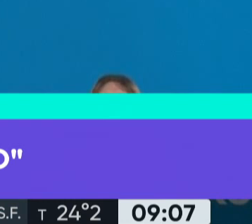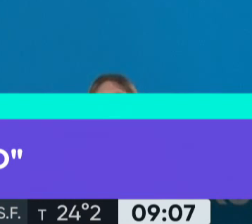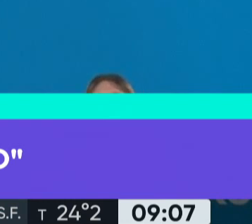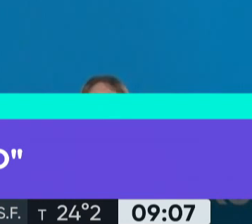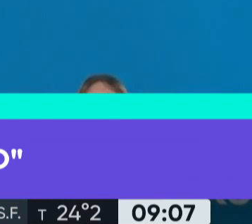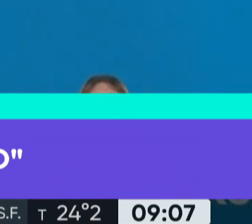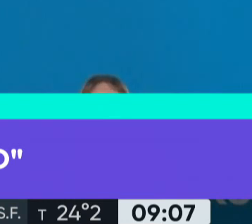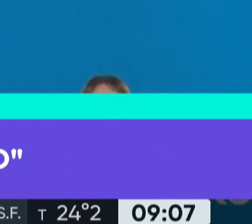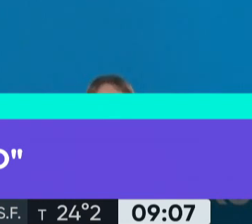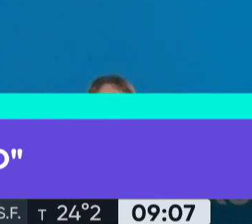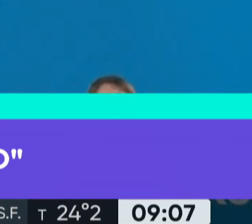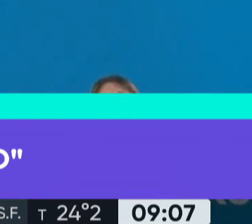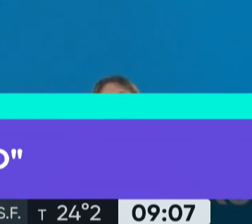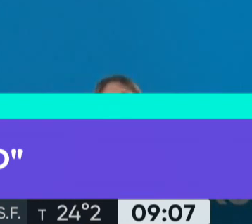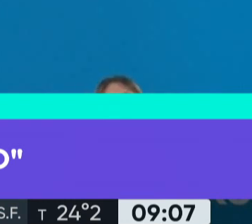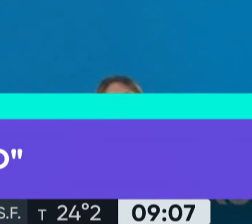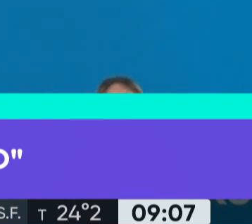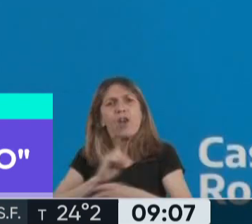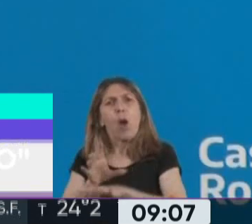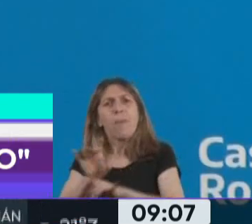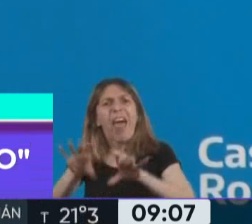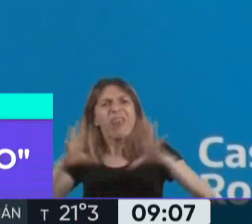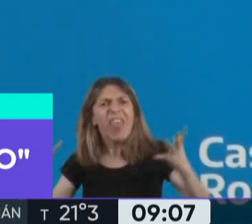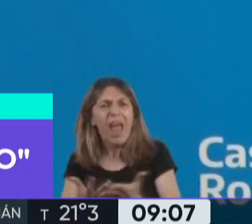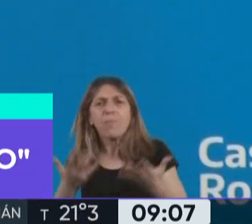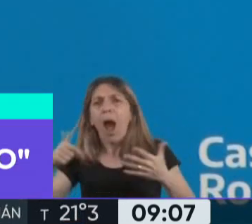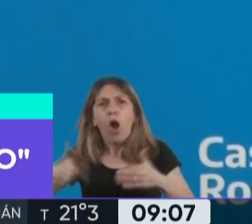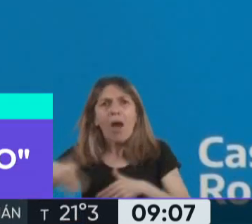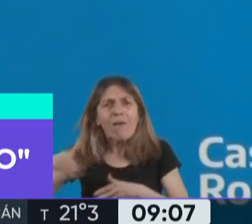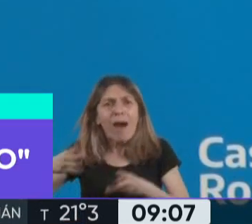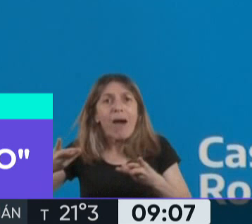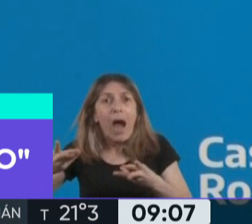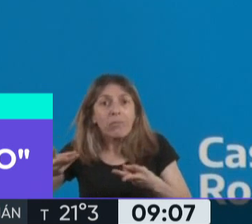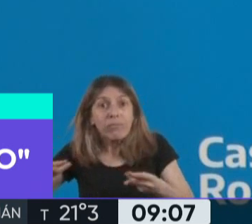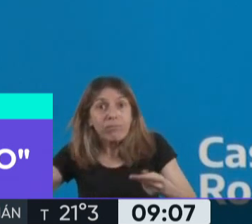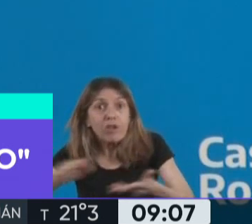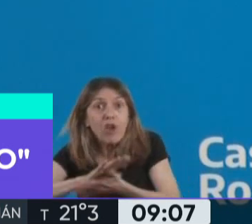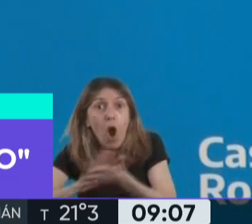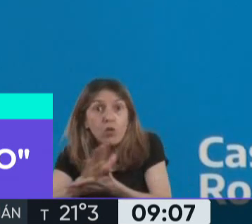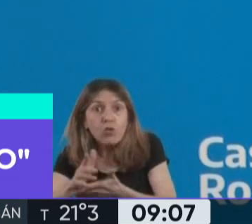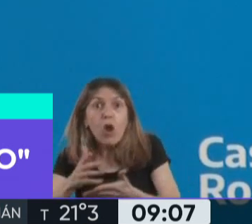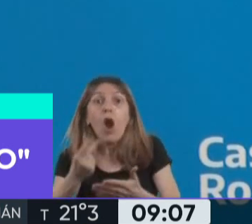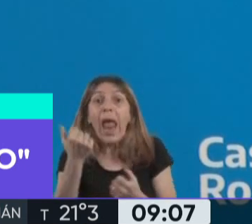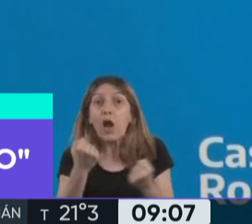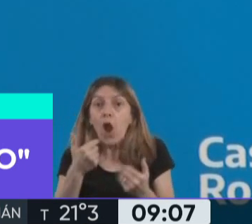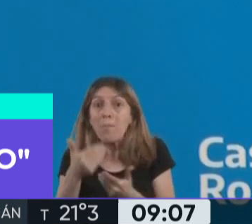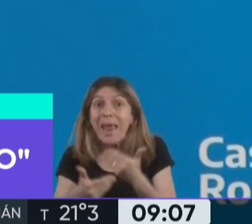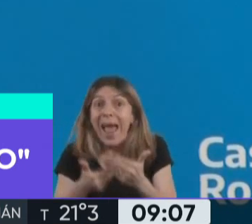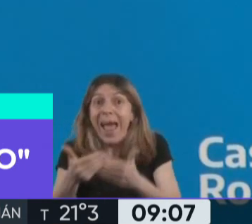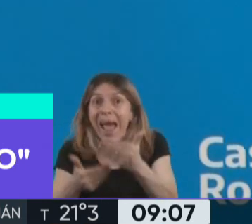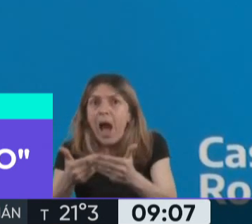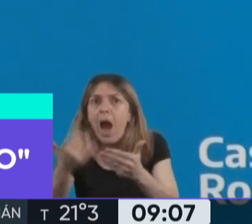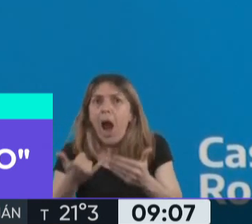que han pasado 2 años de pandemia, que empezamos a salir, que empieza a reactivarse la economía, que estamos en un momento virtuoso